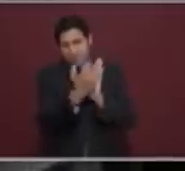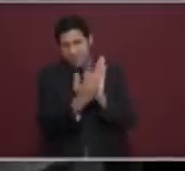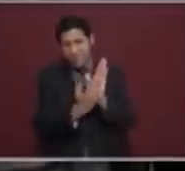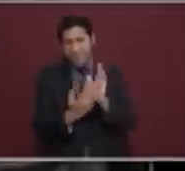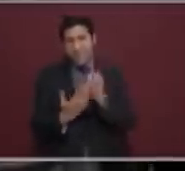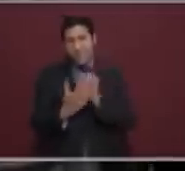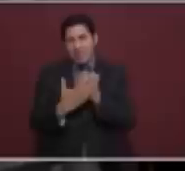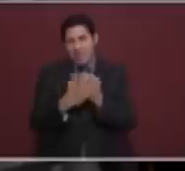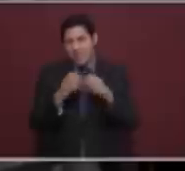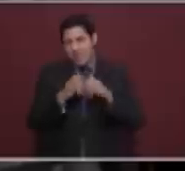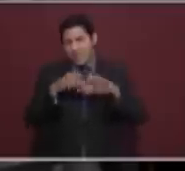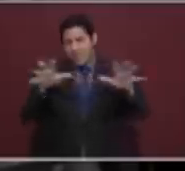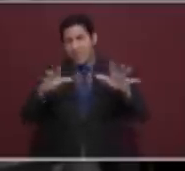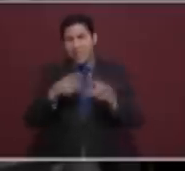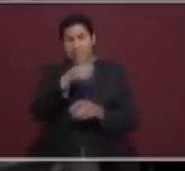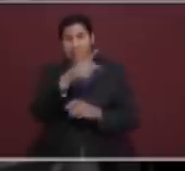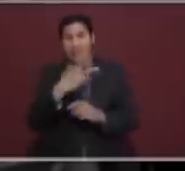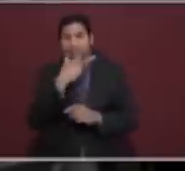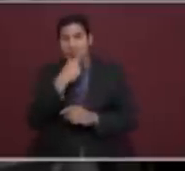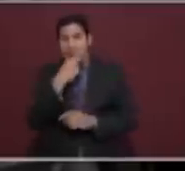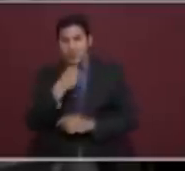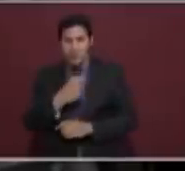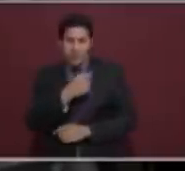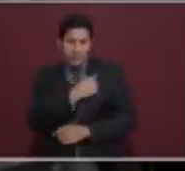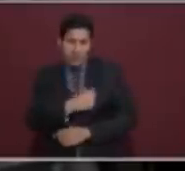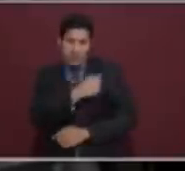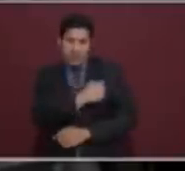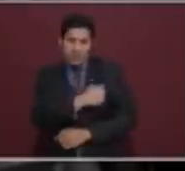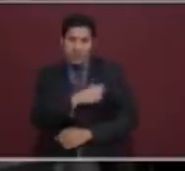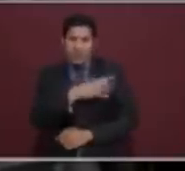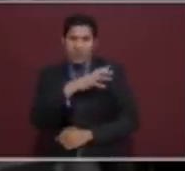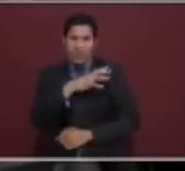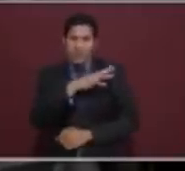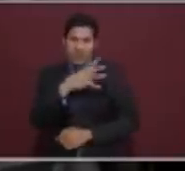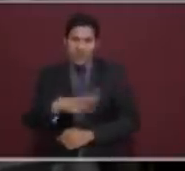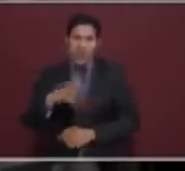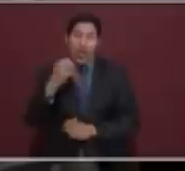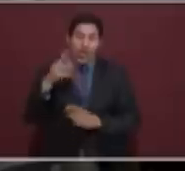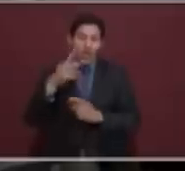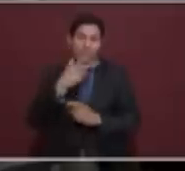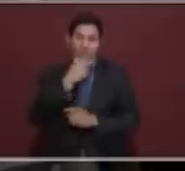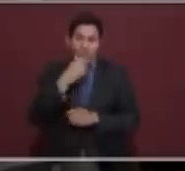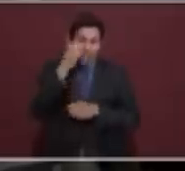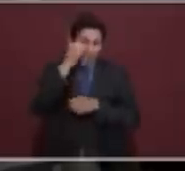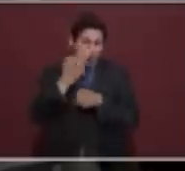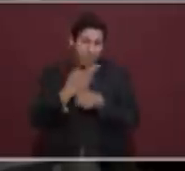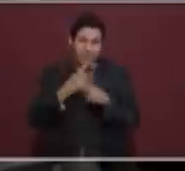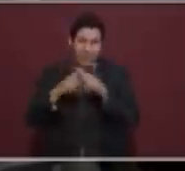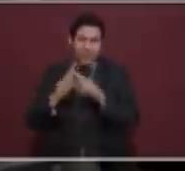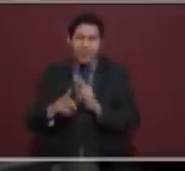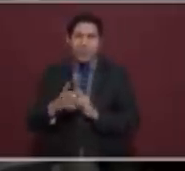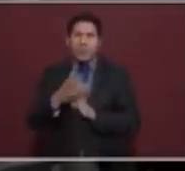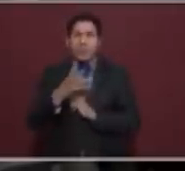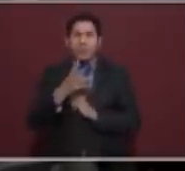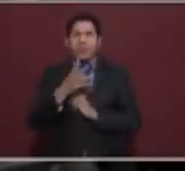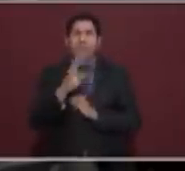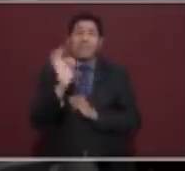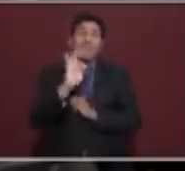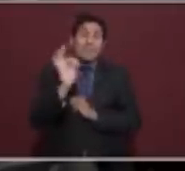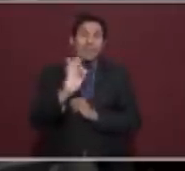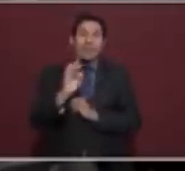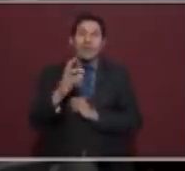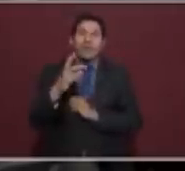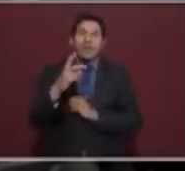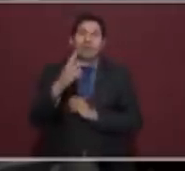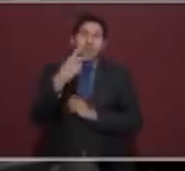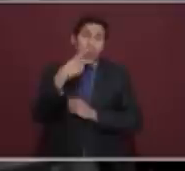secretario de seguridad y de la defensa nos pudieran especificar por qué se enfrentan aunque no sea su prioridad digamos